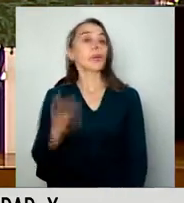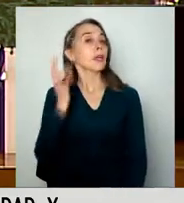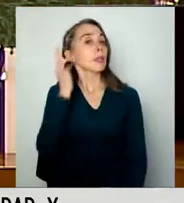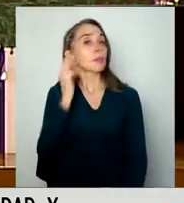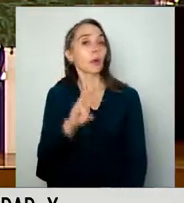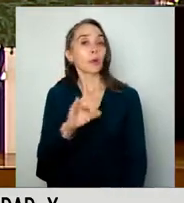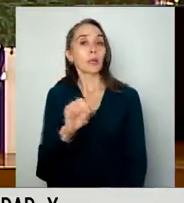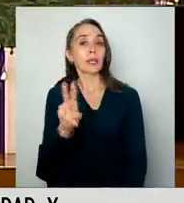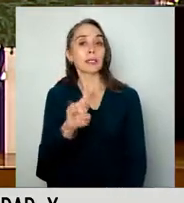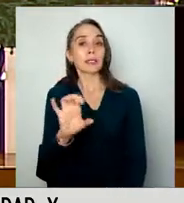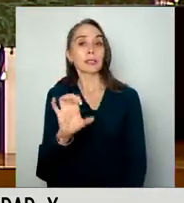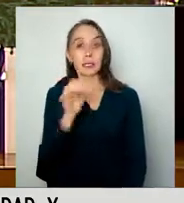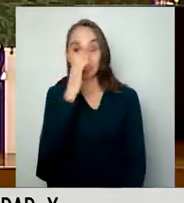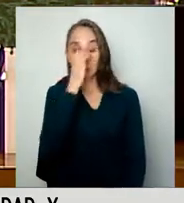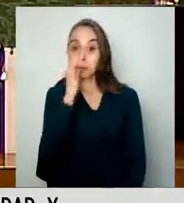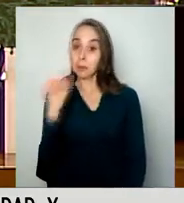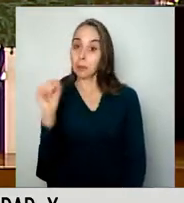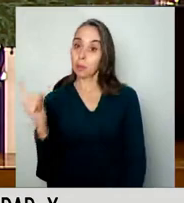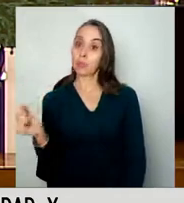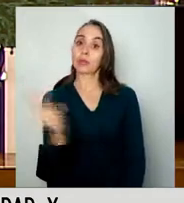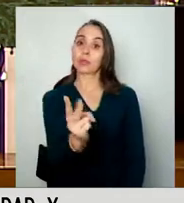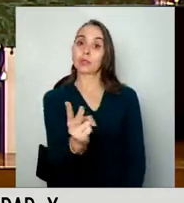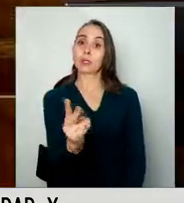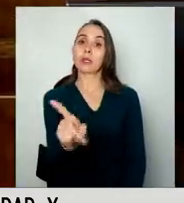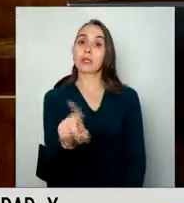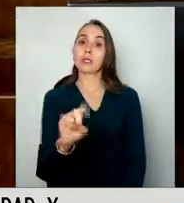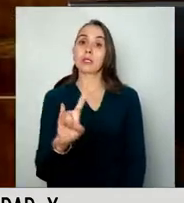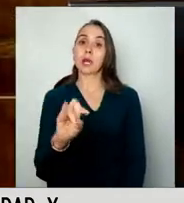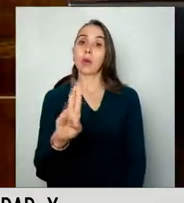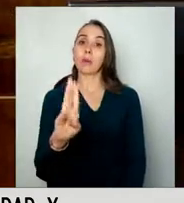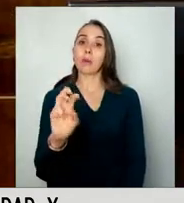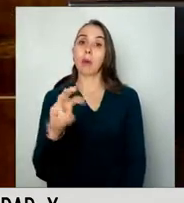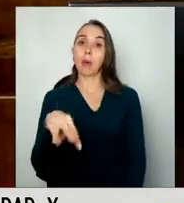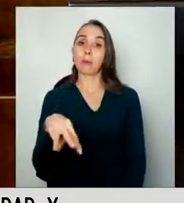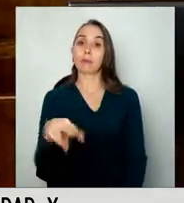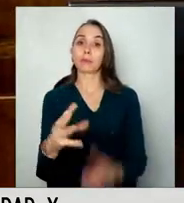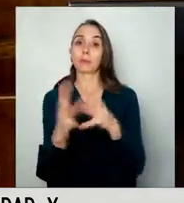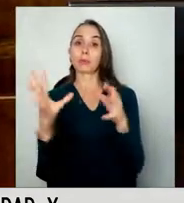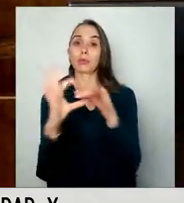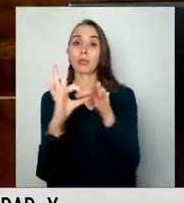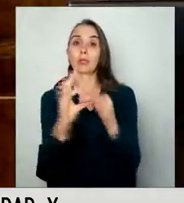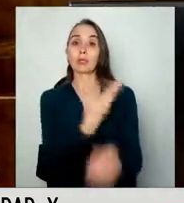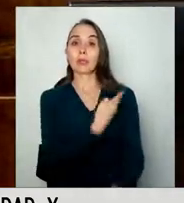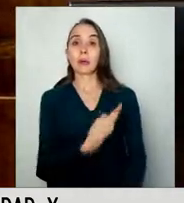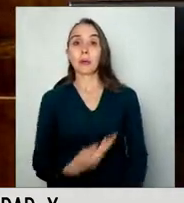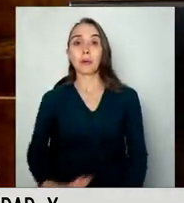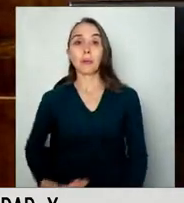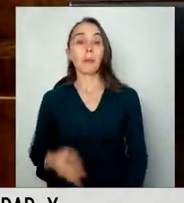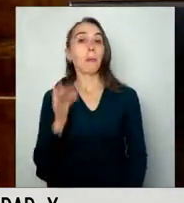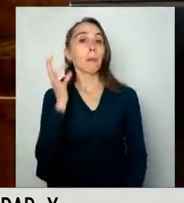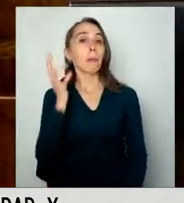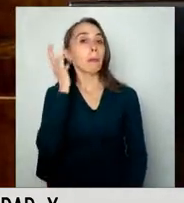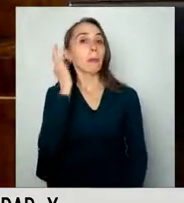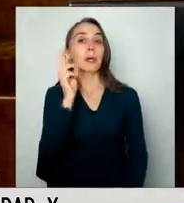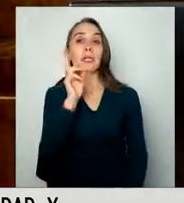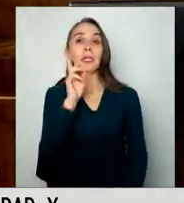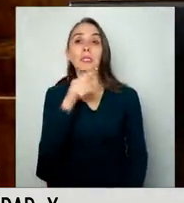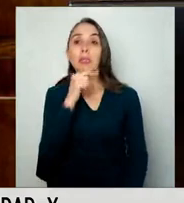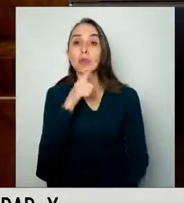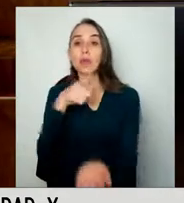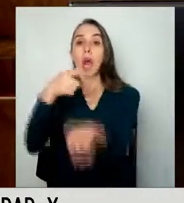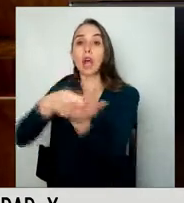al diputado Frank sauelva Muchas gracias presidenta bueno sin duda las compras públicas